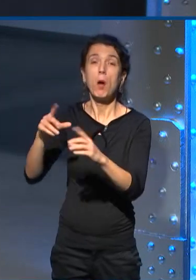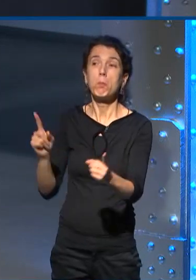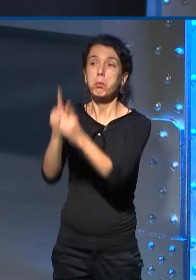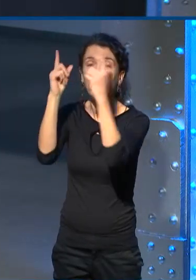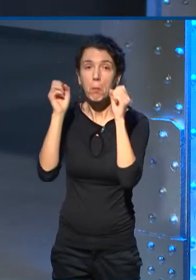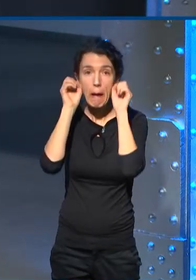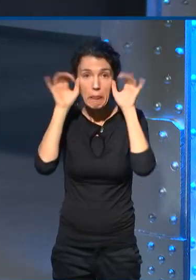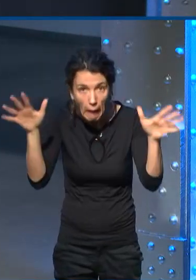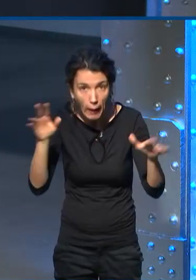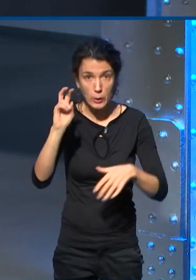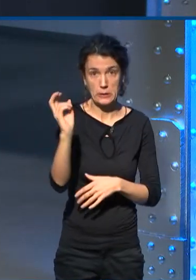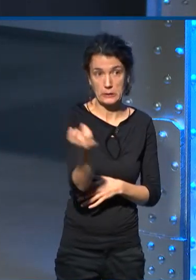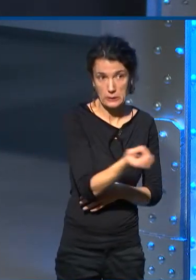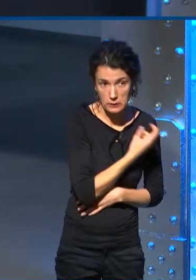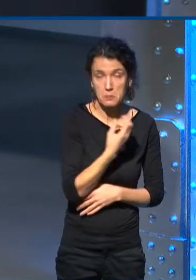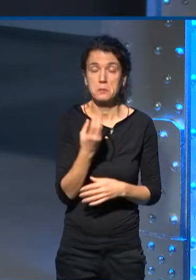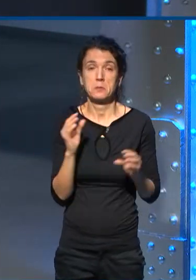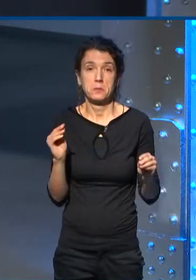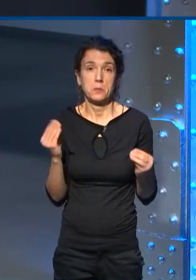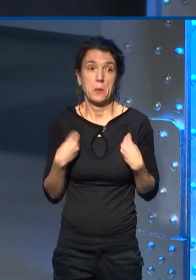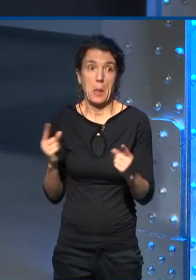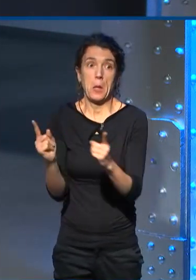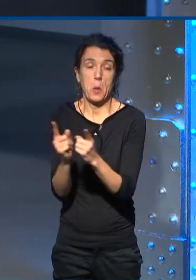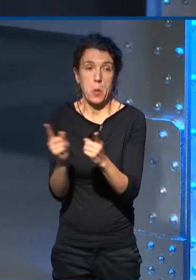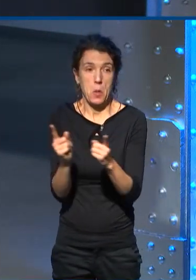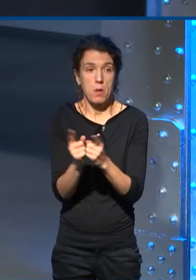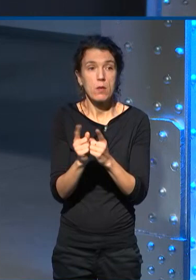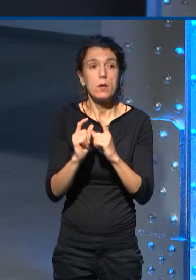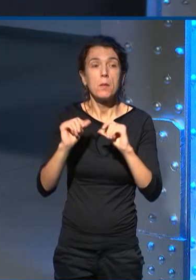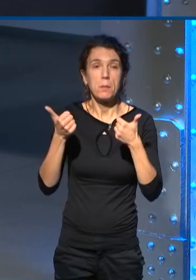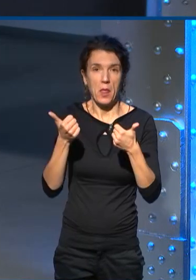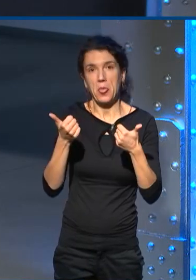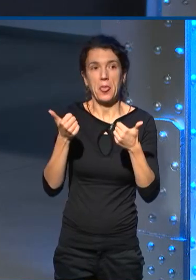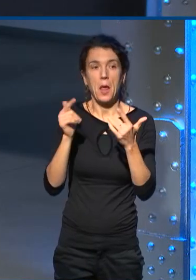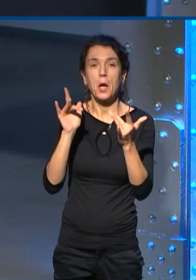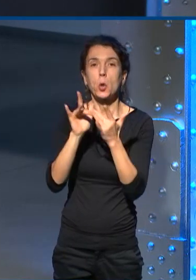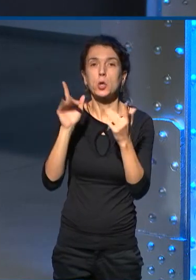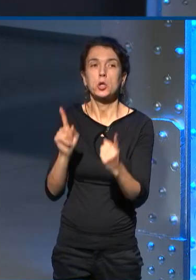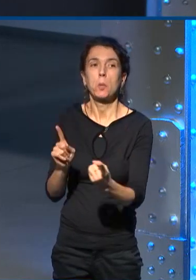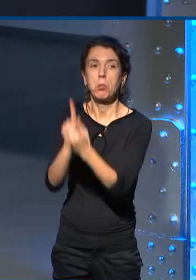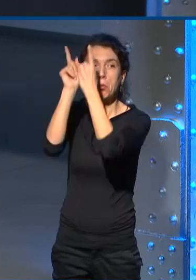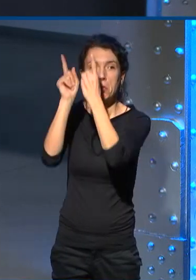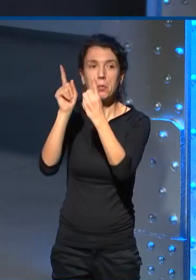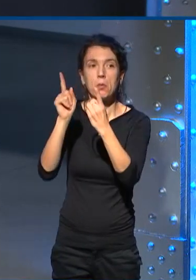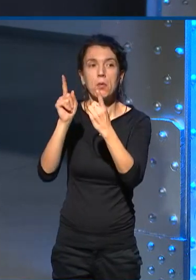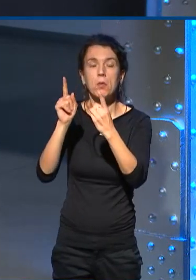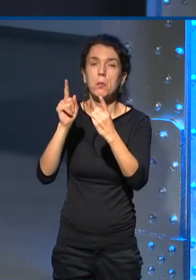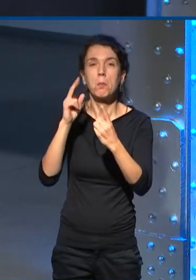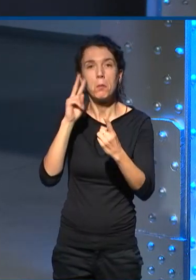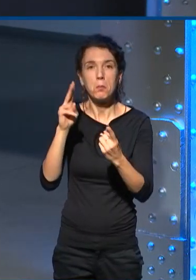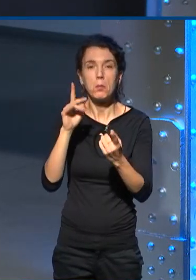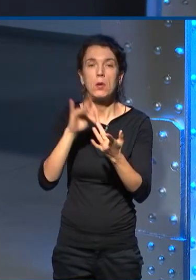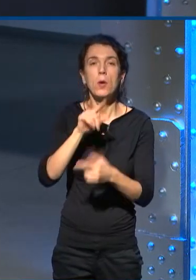etcétera, etcétera. Y es una película muy corta. Y en el planeta Marte, pues bueno, pues llega desde abajo, ve unas plantas muy extrañas. Y